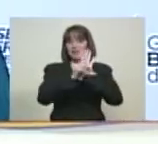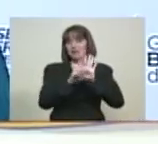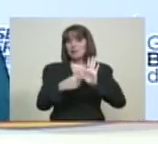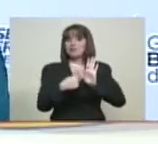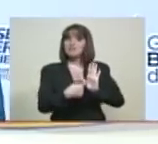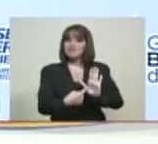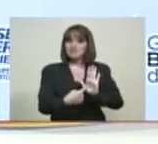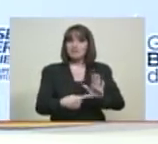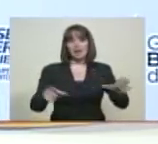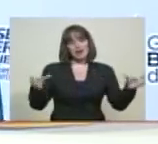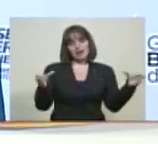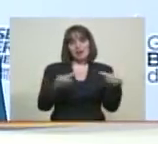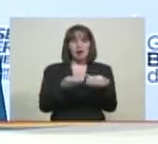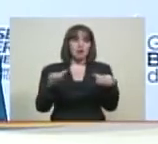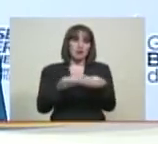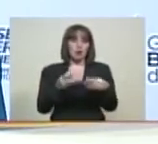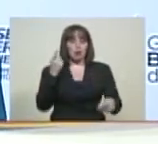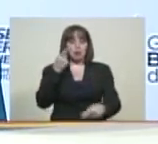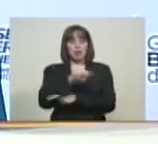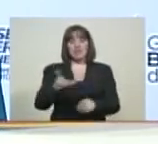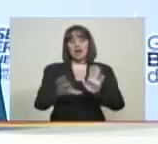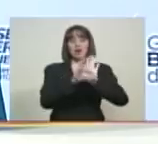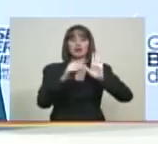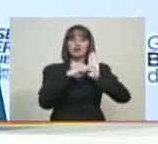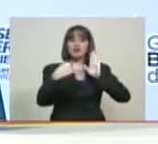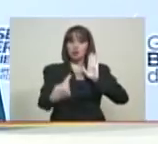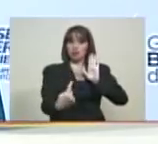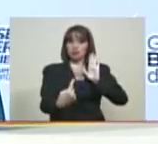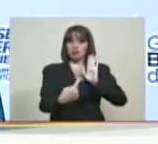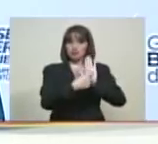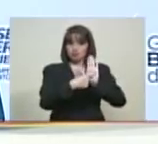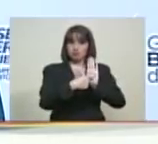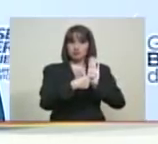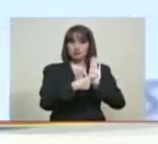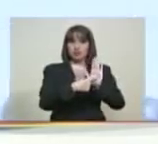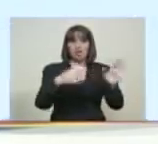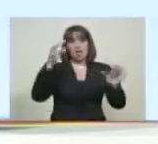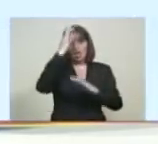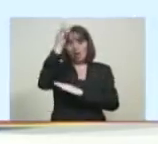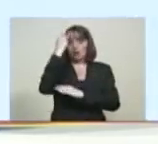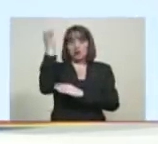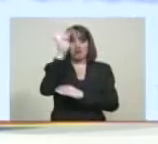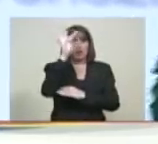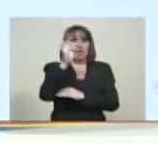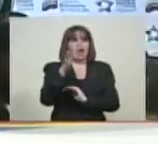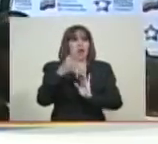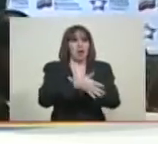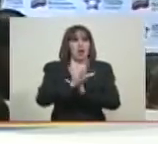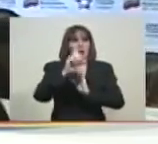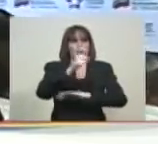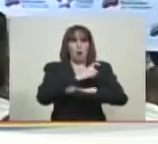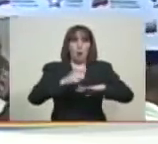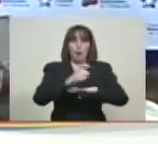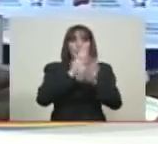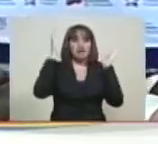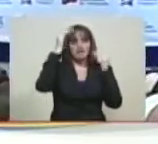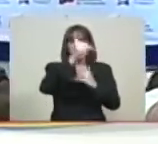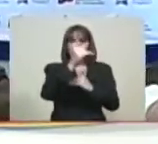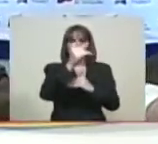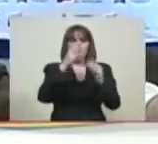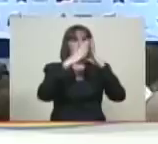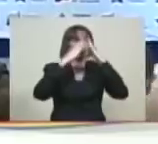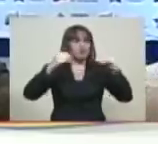reunidas como manda la constitución en consejo federal de gobierno para atender los problemas de nuestro pueblo para gobernar